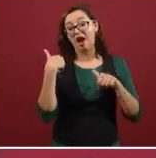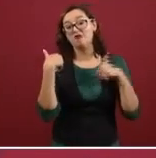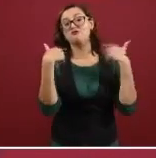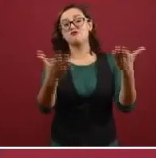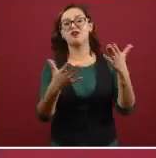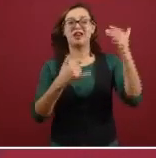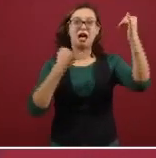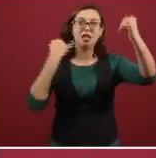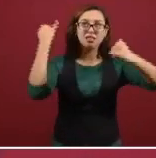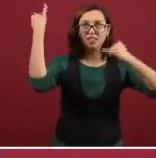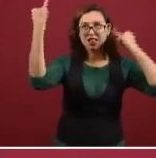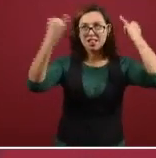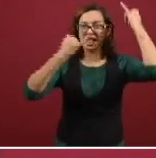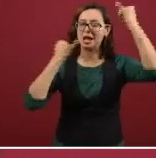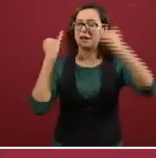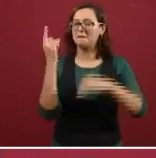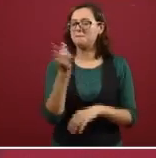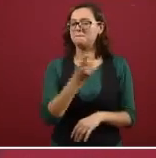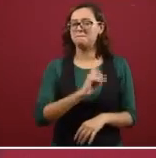está